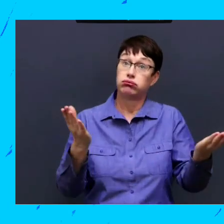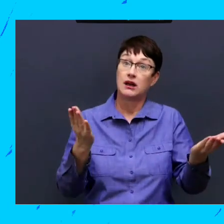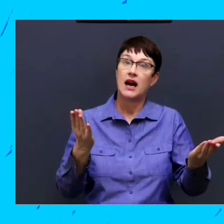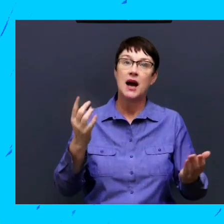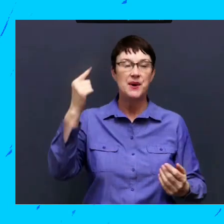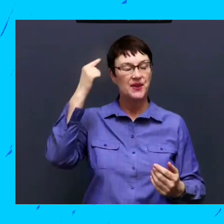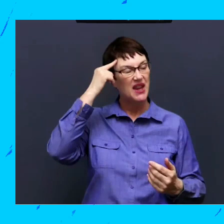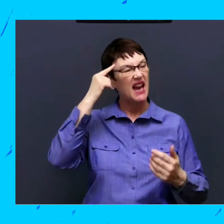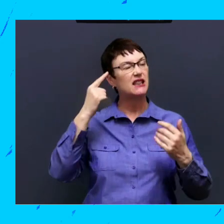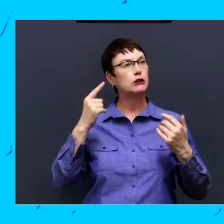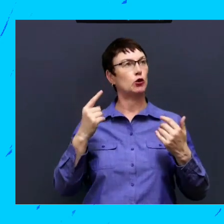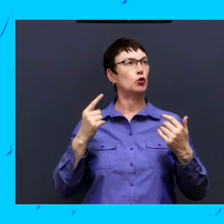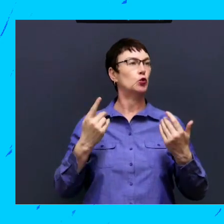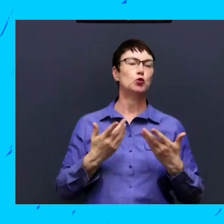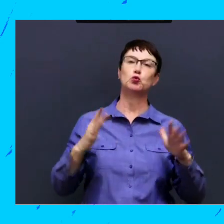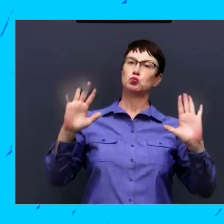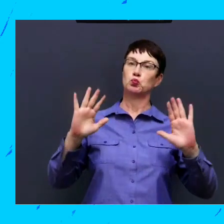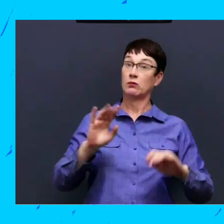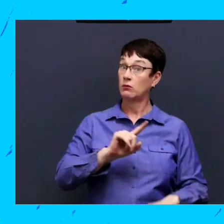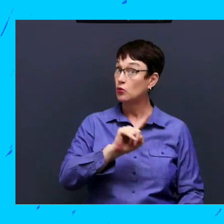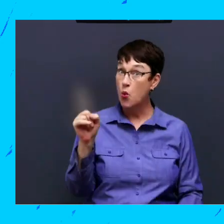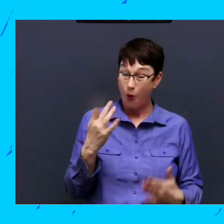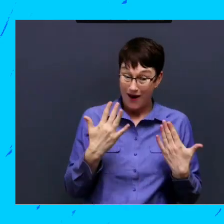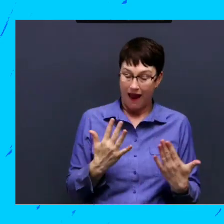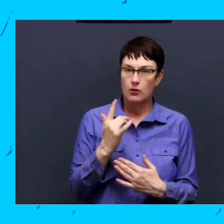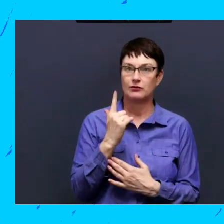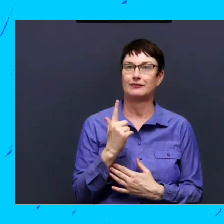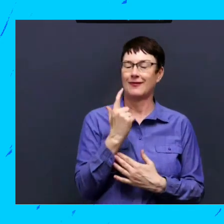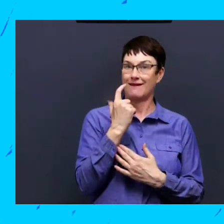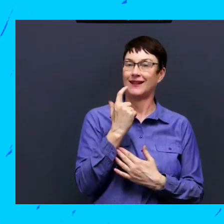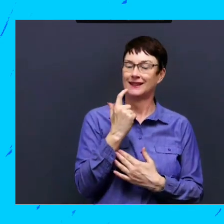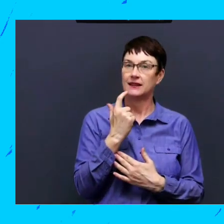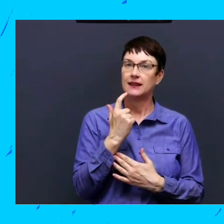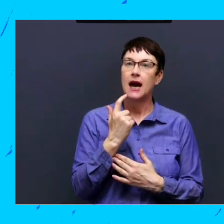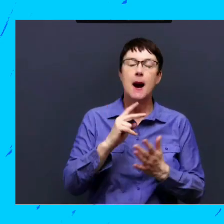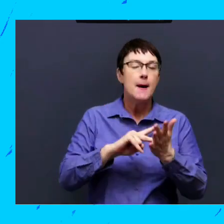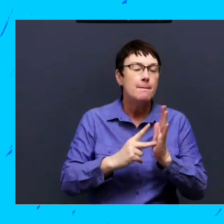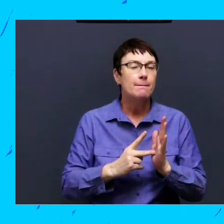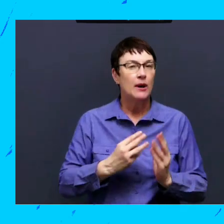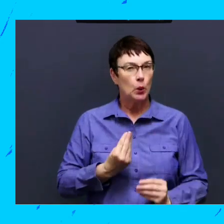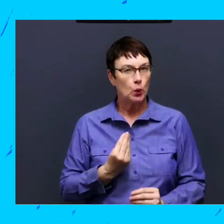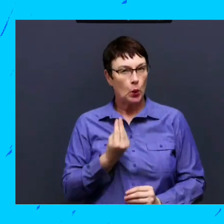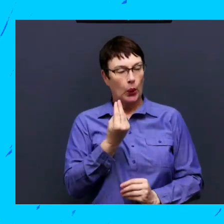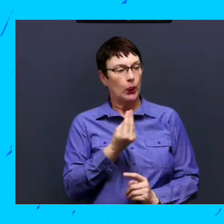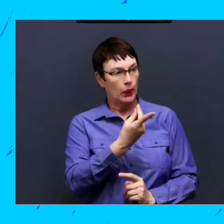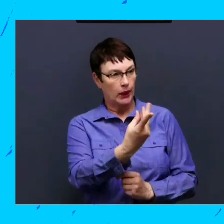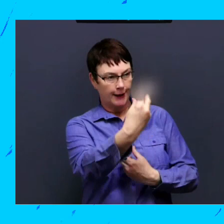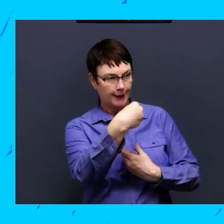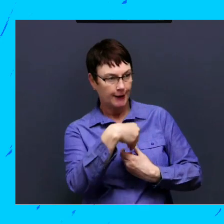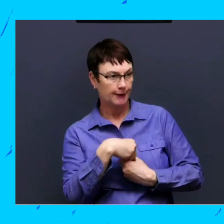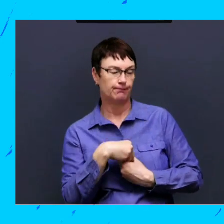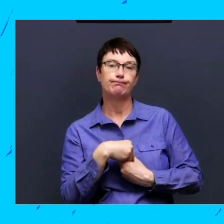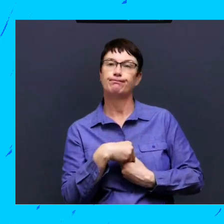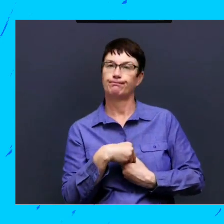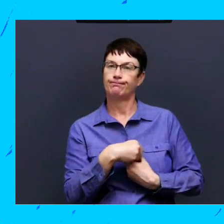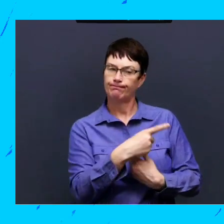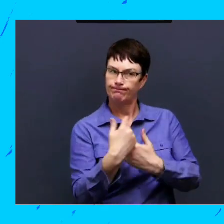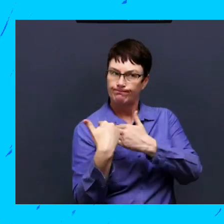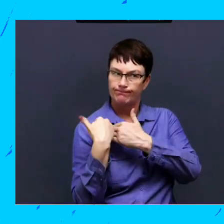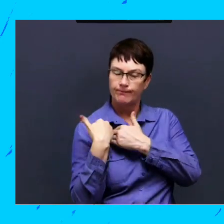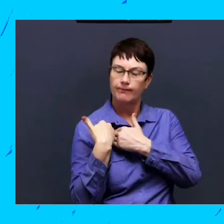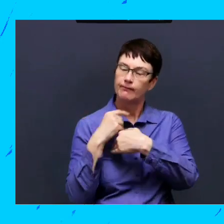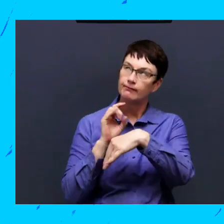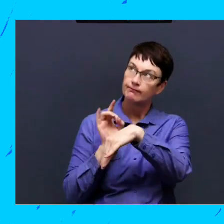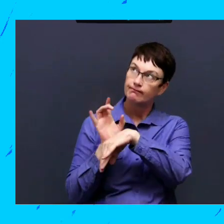pero ese es solamente el punto inicial. Así que todos los jóvenes tienen que participar en la implementación también. Bueno, en la